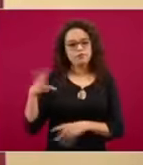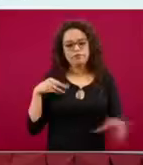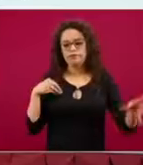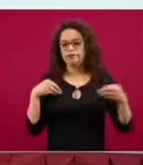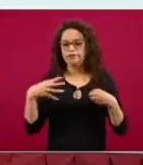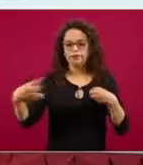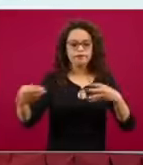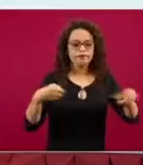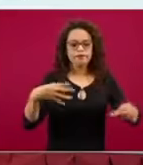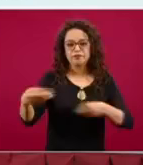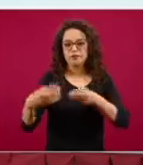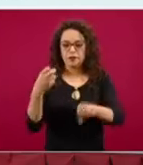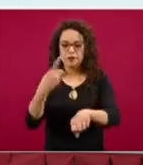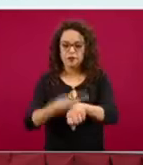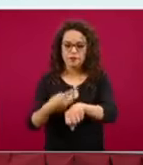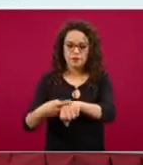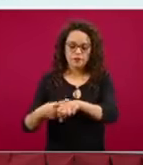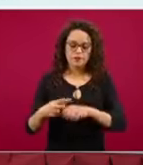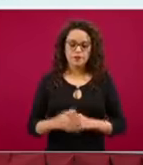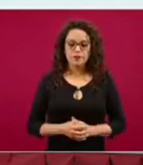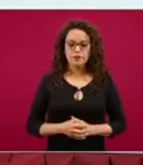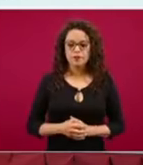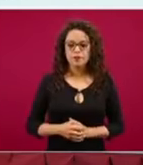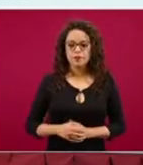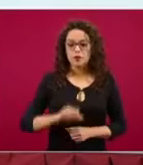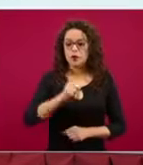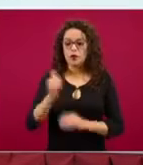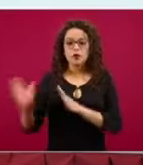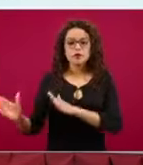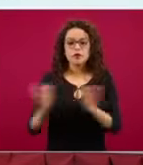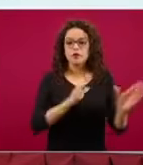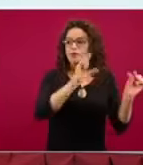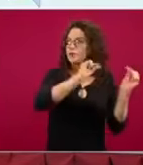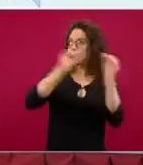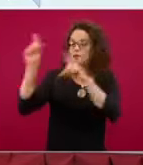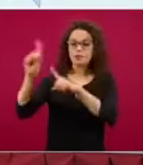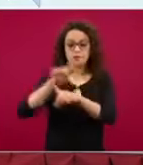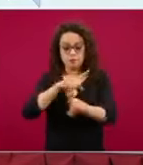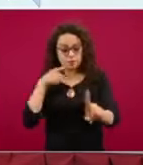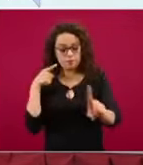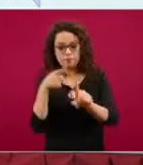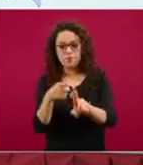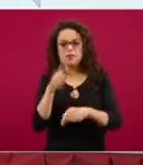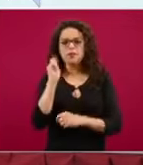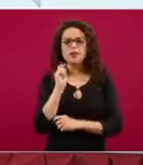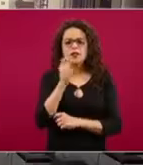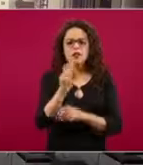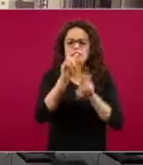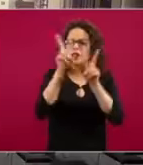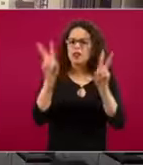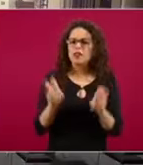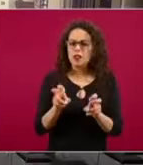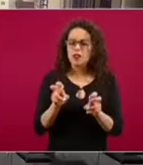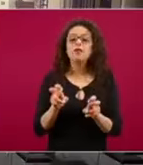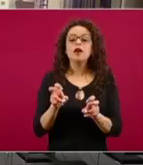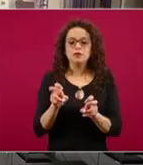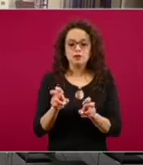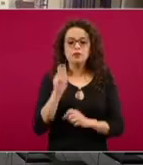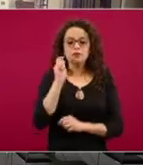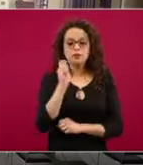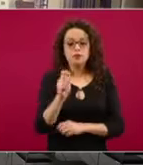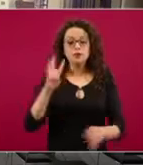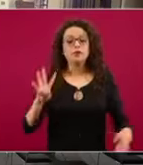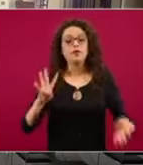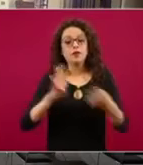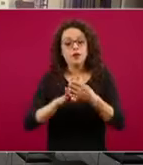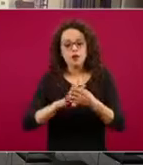la enfermedad. En las siguientes diapositivas vamos a enfocar un poco el tema precisamente de los brotes en